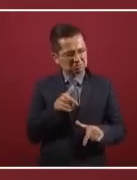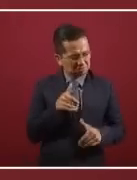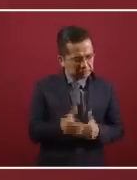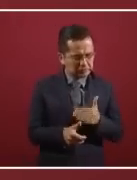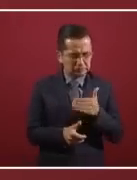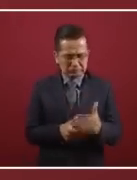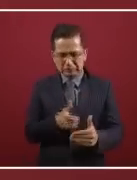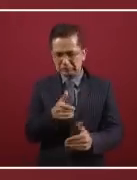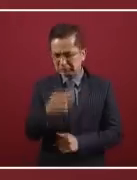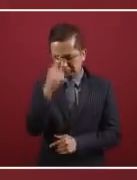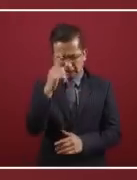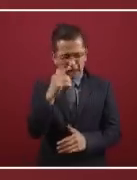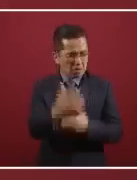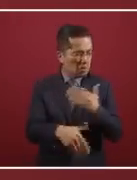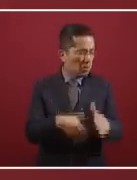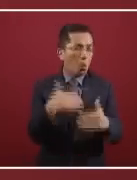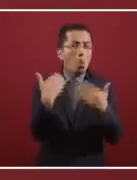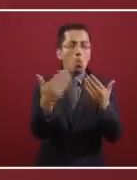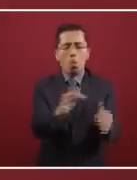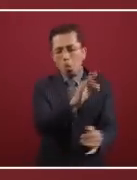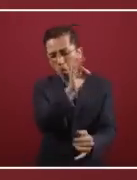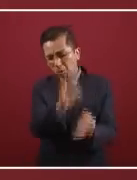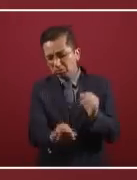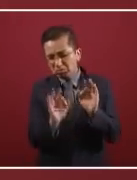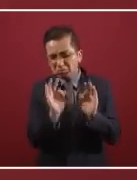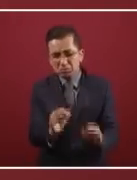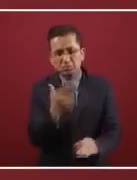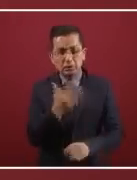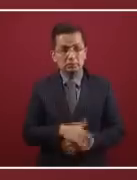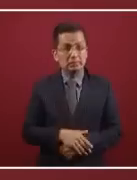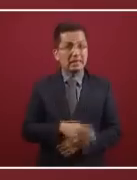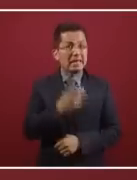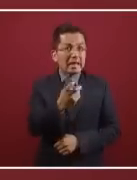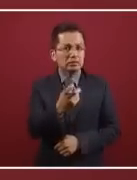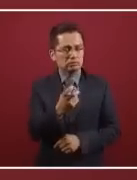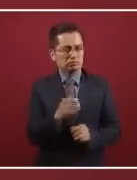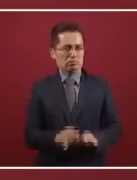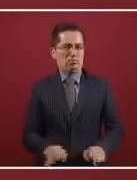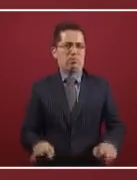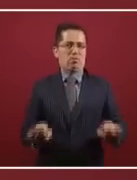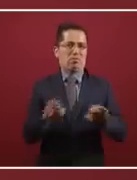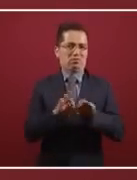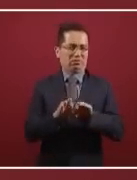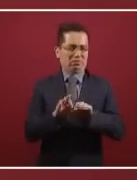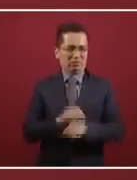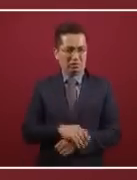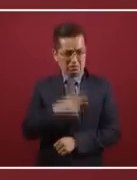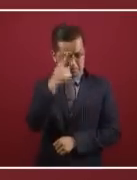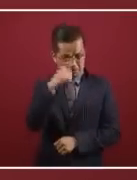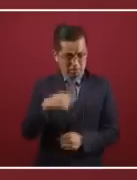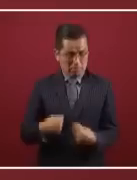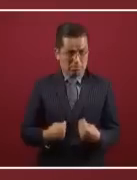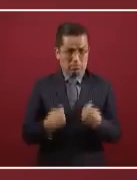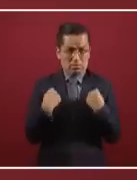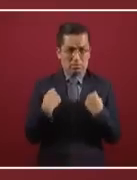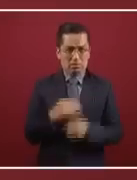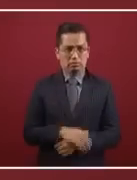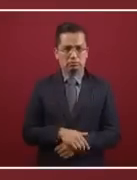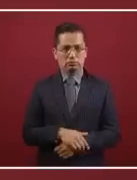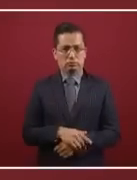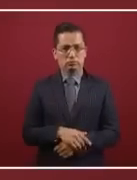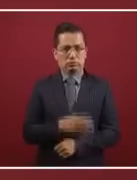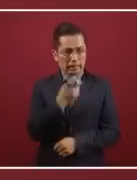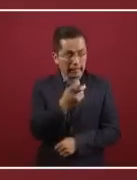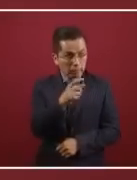Esa perseverancia es fundamental en la vida y eso es lo que ustedes han